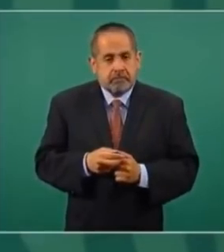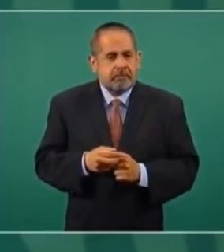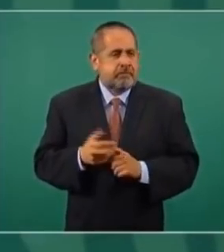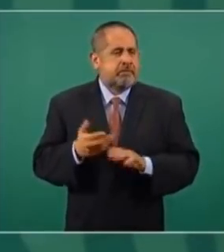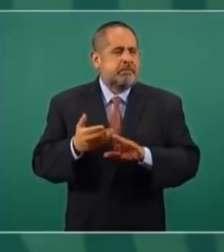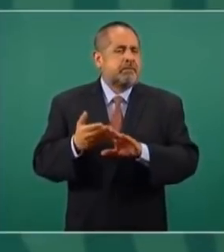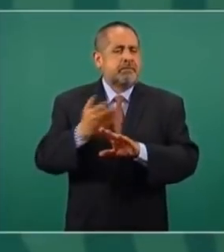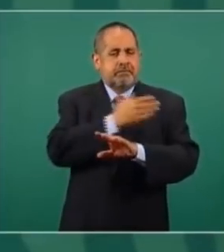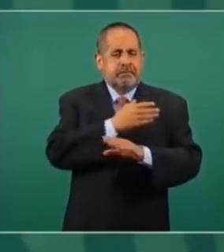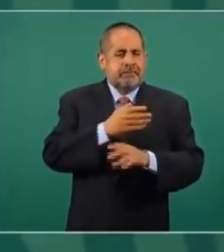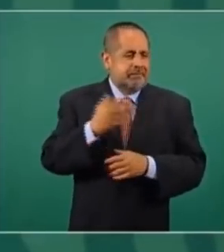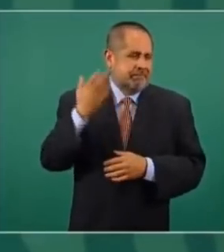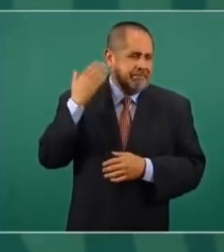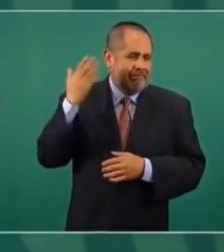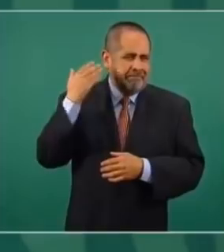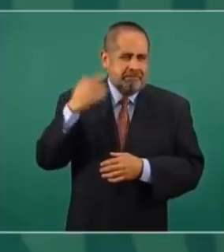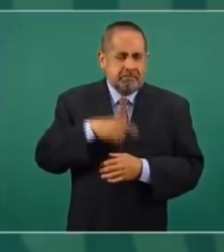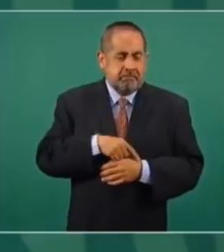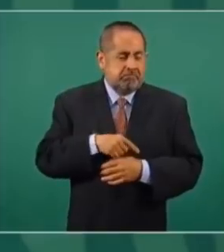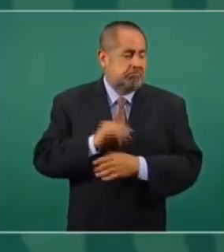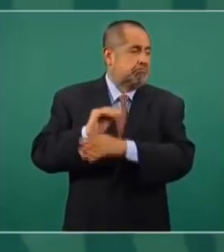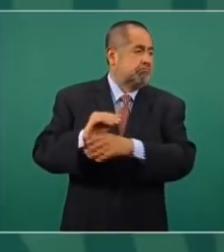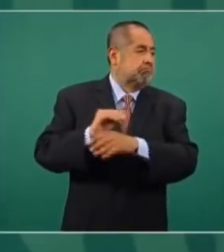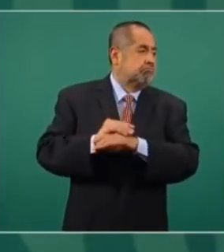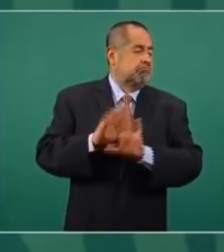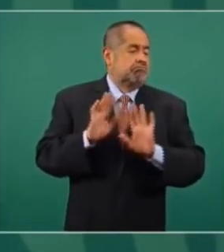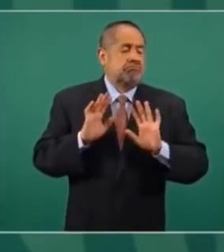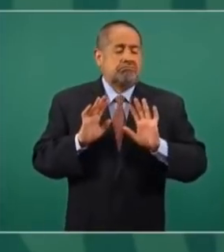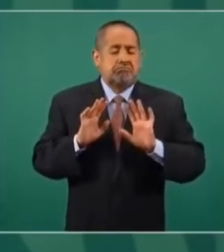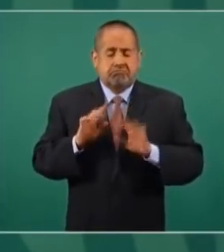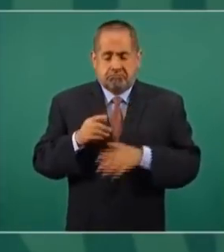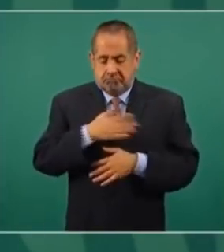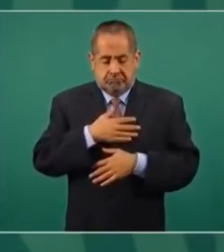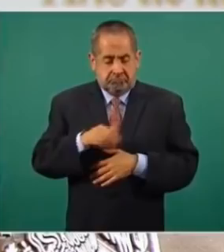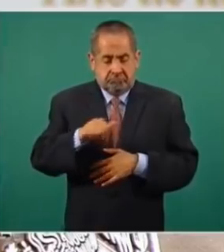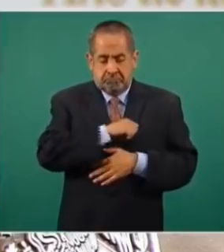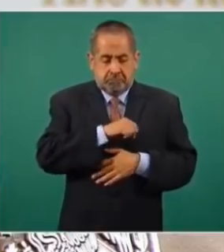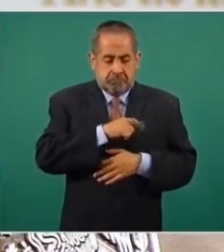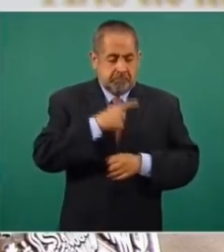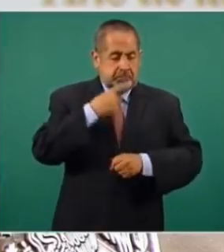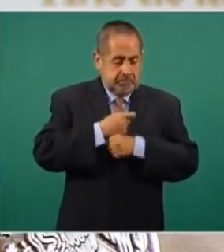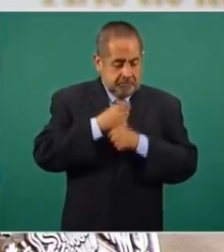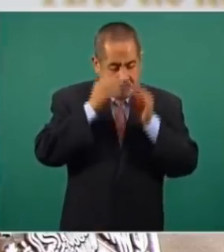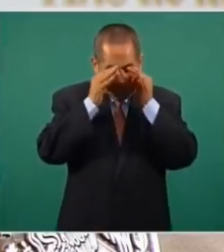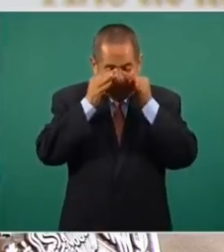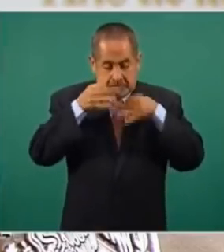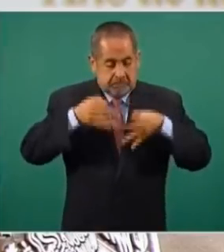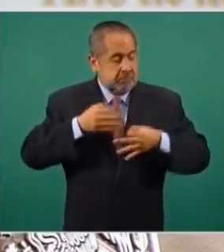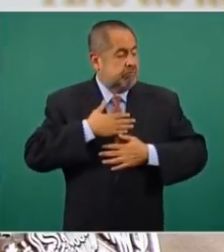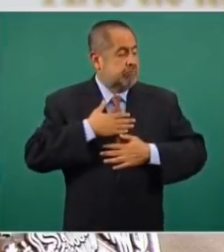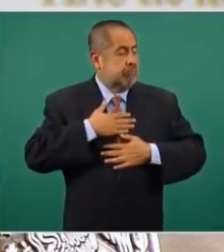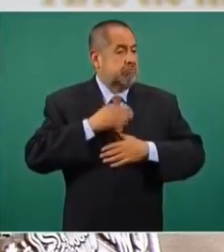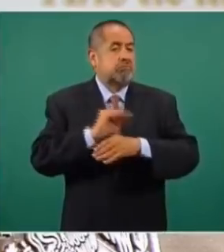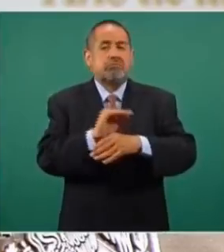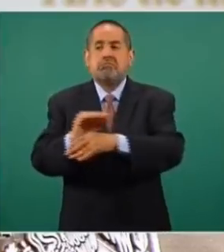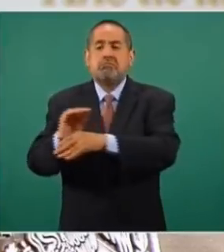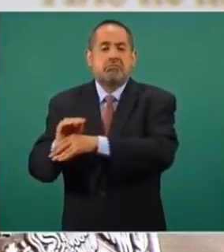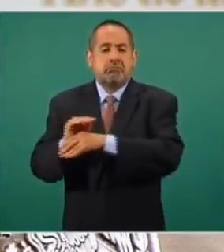personal, no mirábamos a ver a los